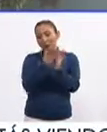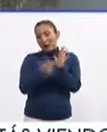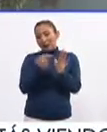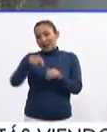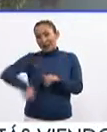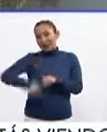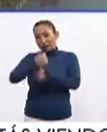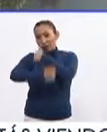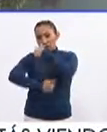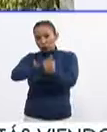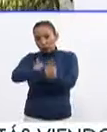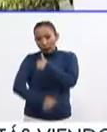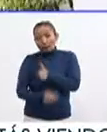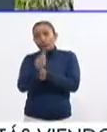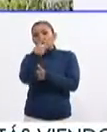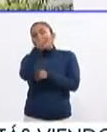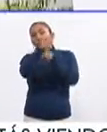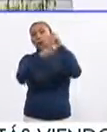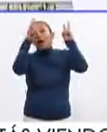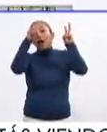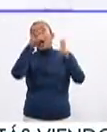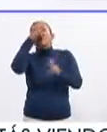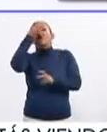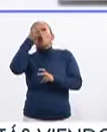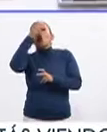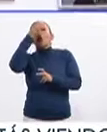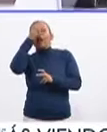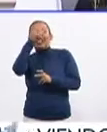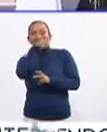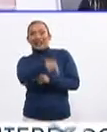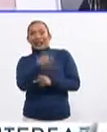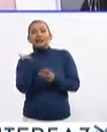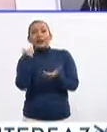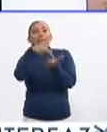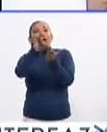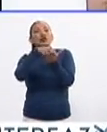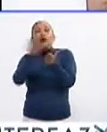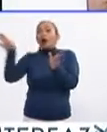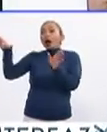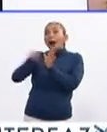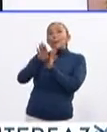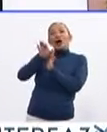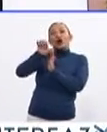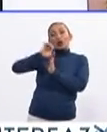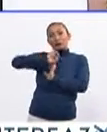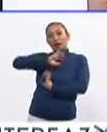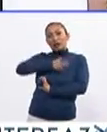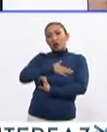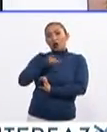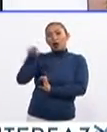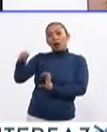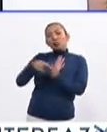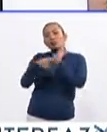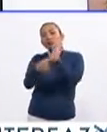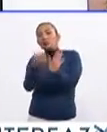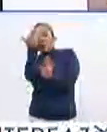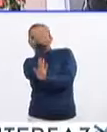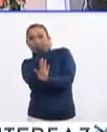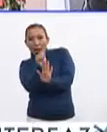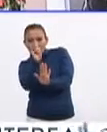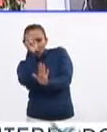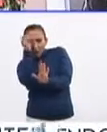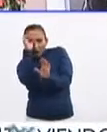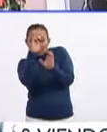participaciones en este certamen. Su obra, llamada Flores, está basada en la pintura del barroco español, destacando las